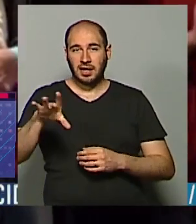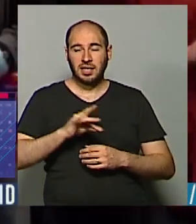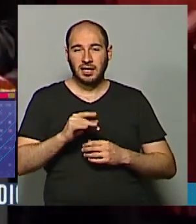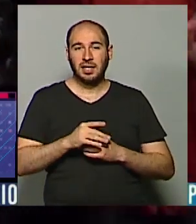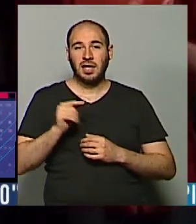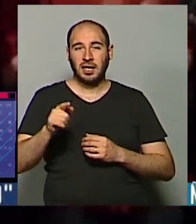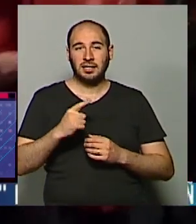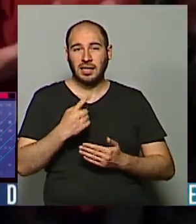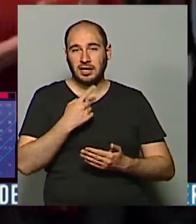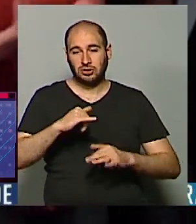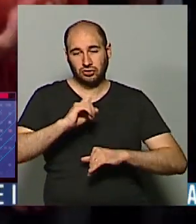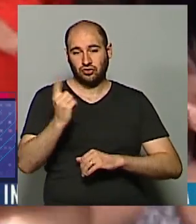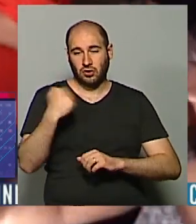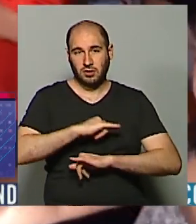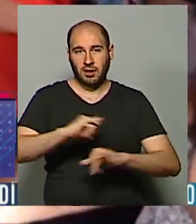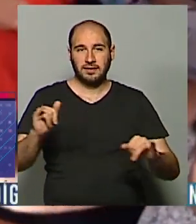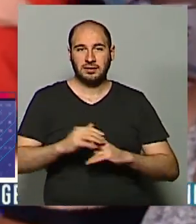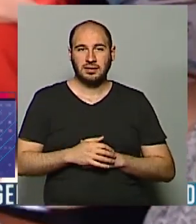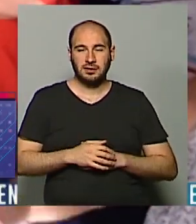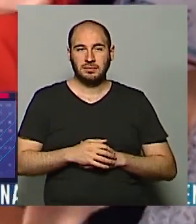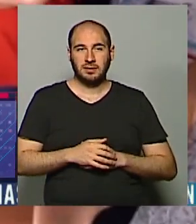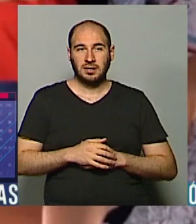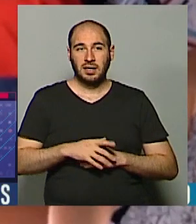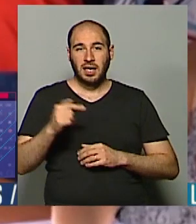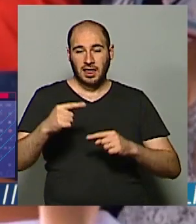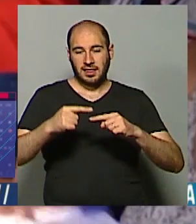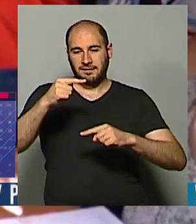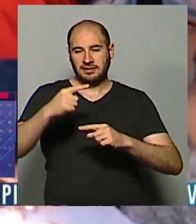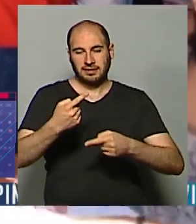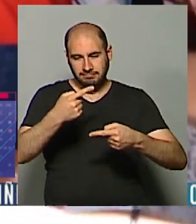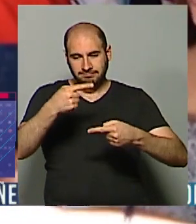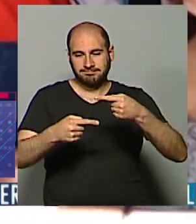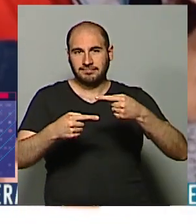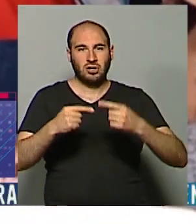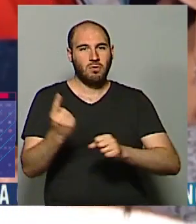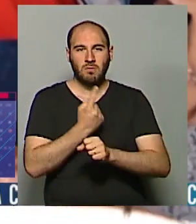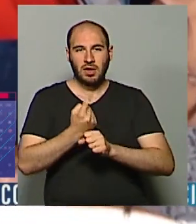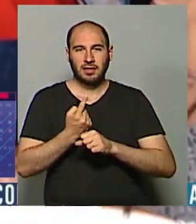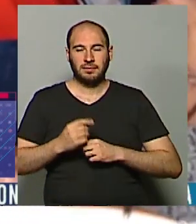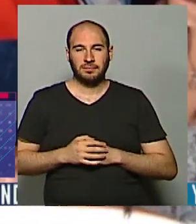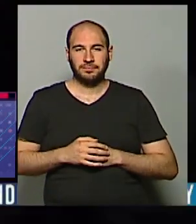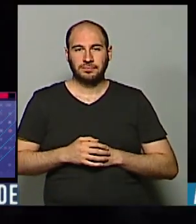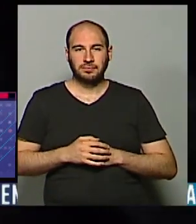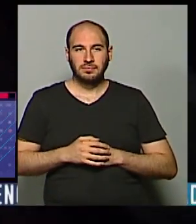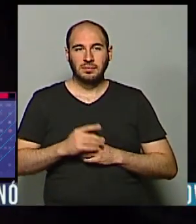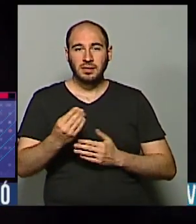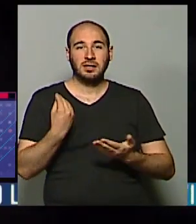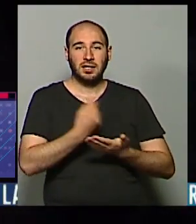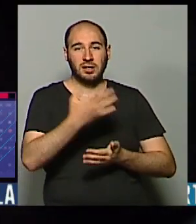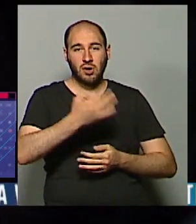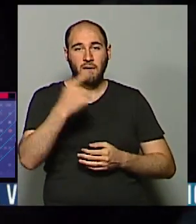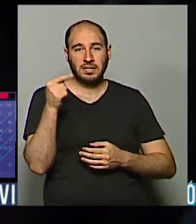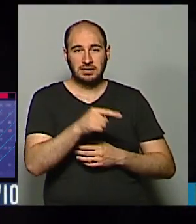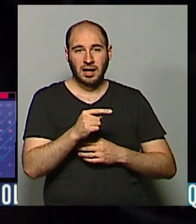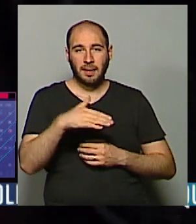cierto?, dijo que ya la diferencia era irreversible y el candidato oficialista,